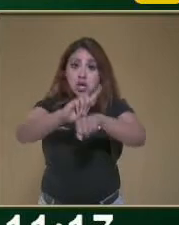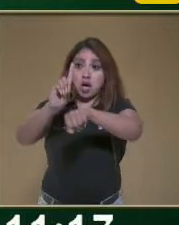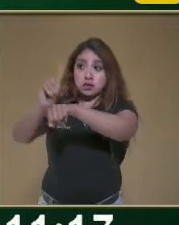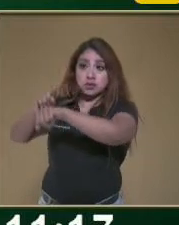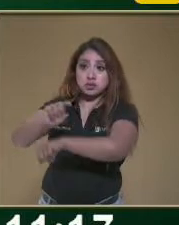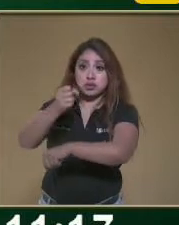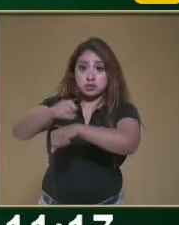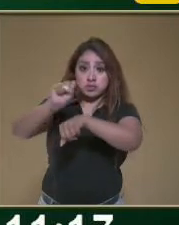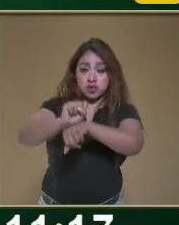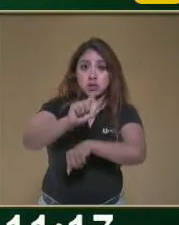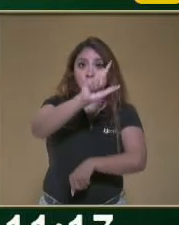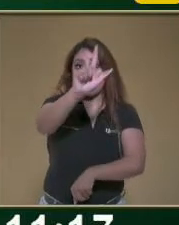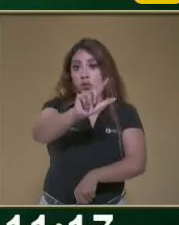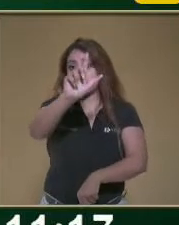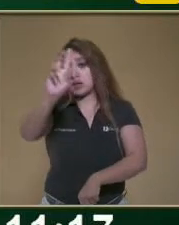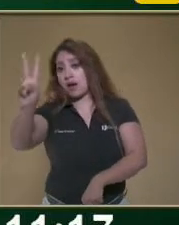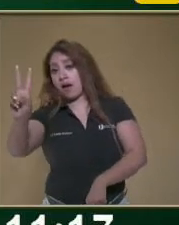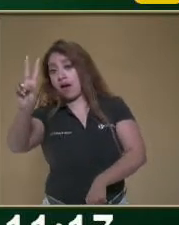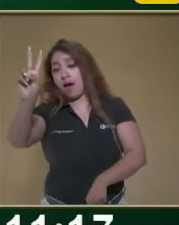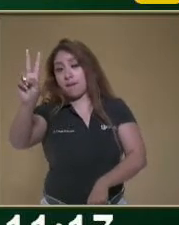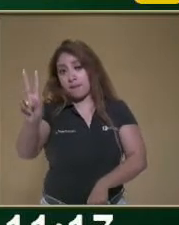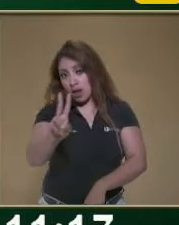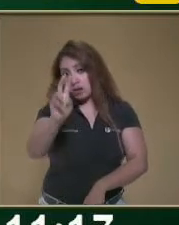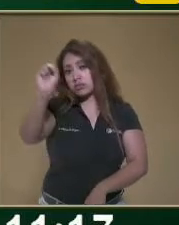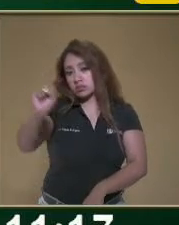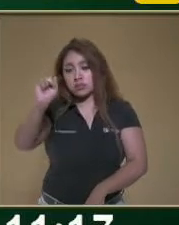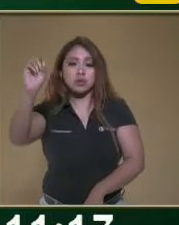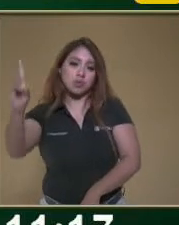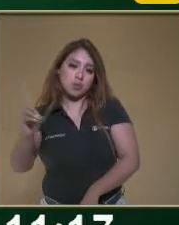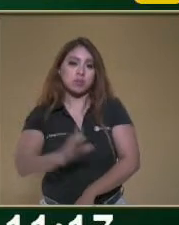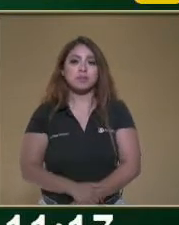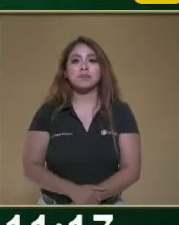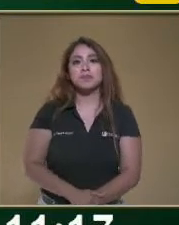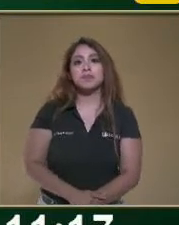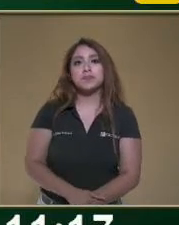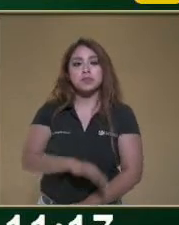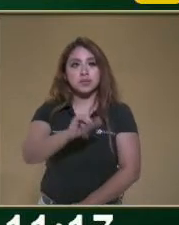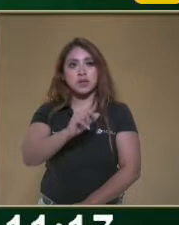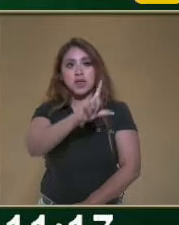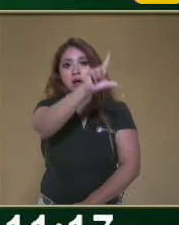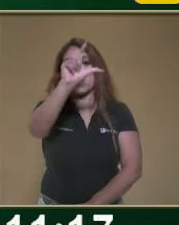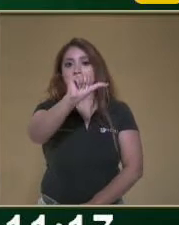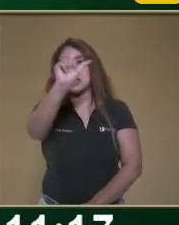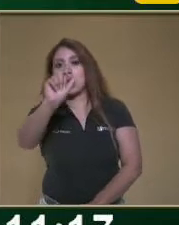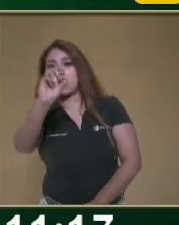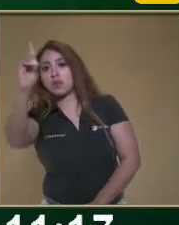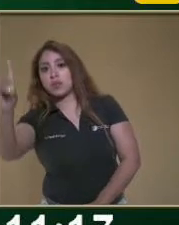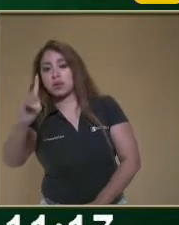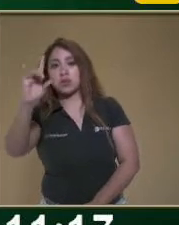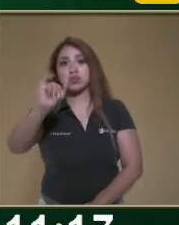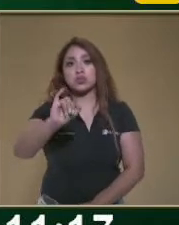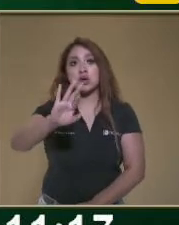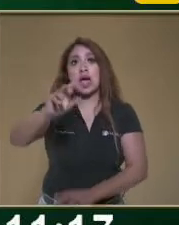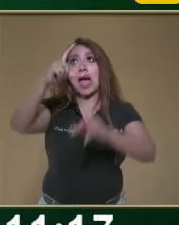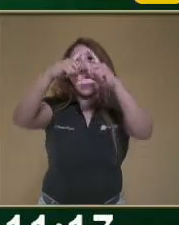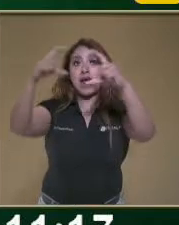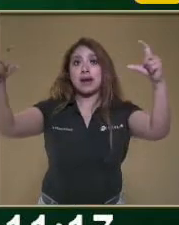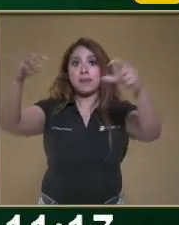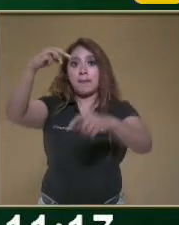semana. Recuerda que son 7. Ahí tenemos de lunes a domingo y arriba ponemos el nombre del